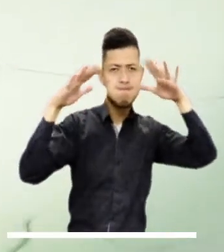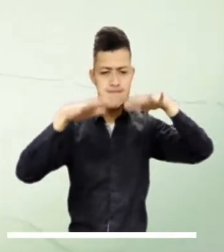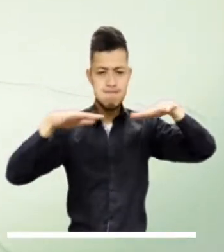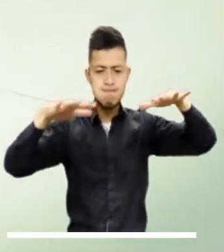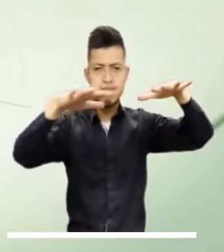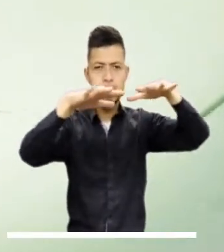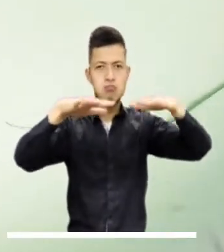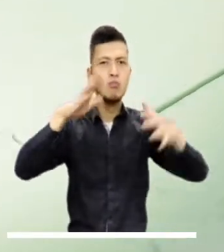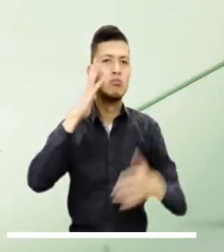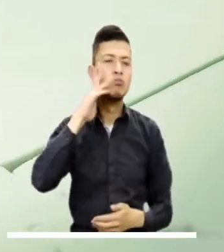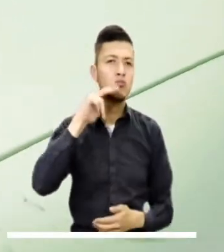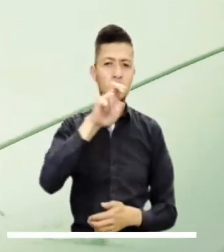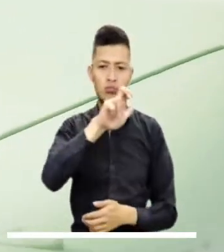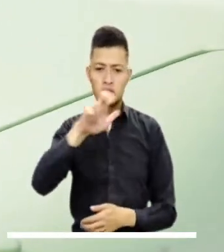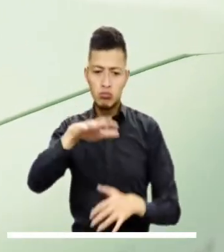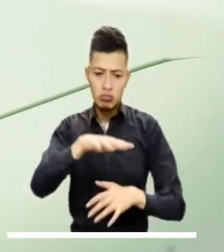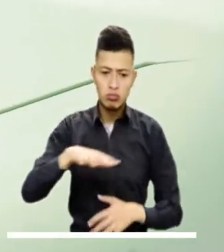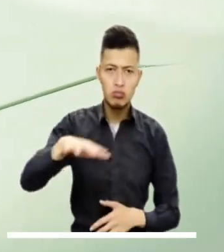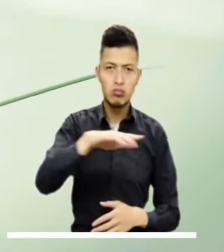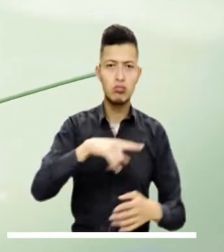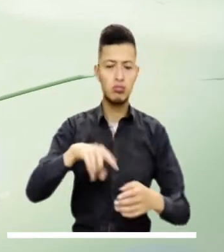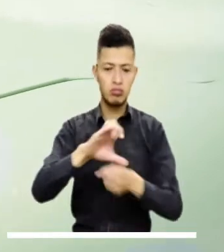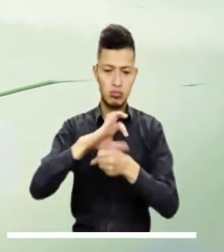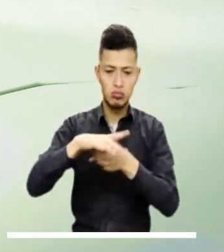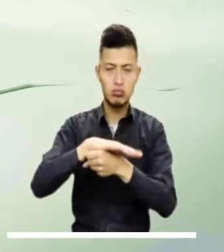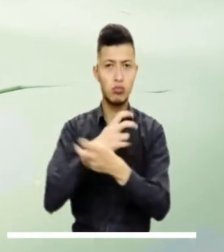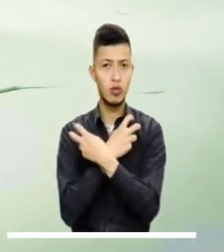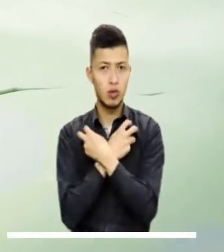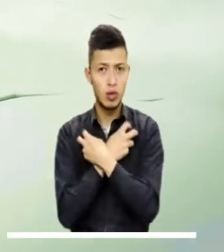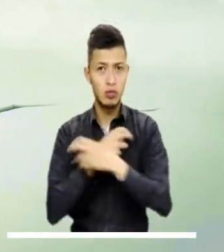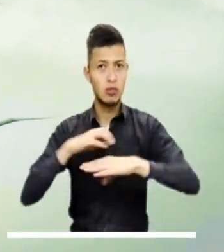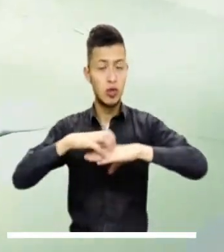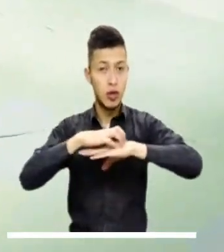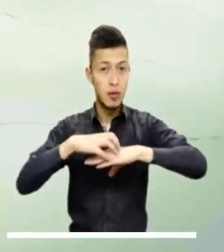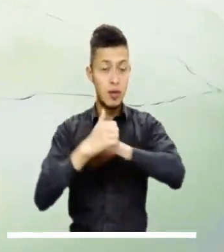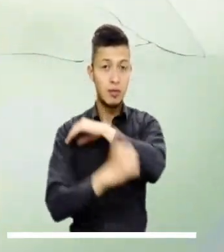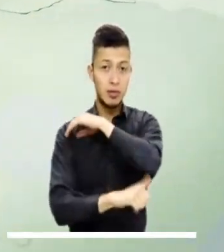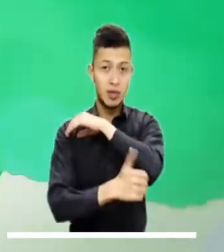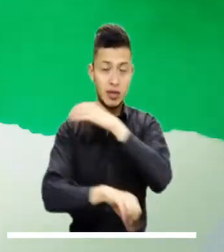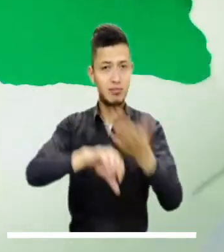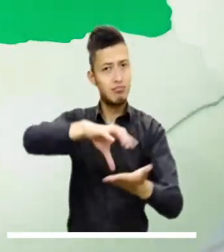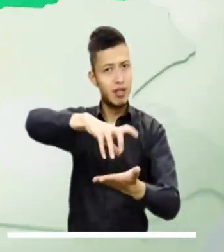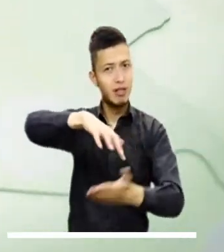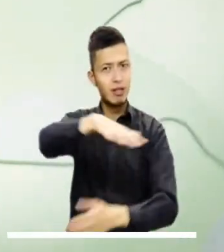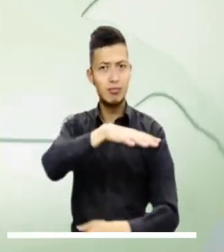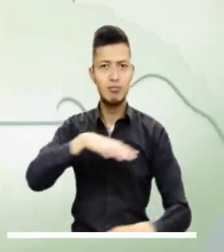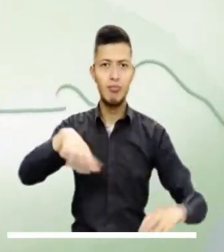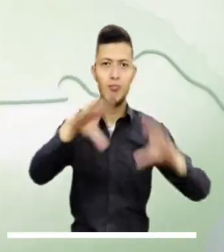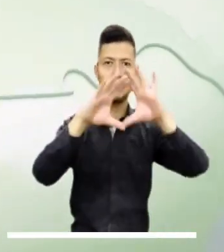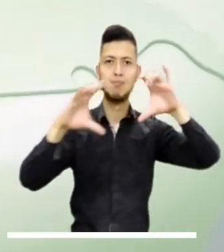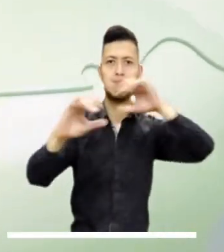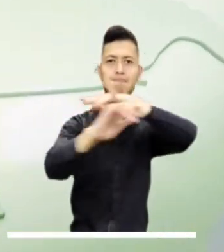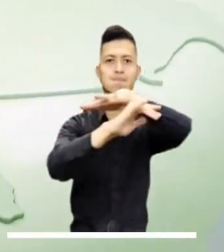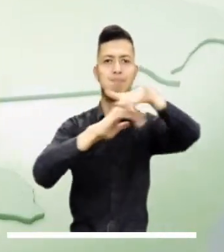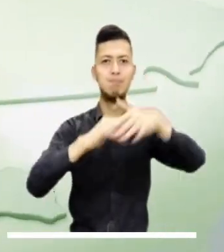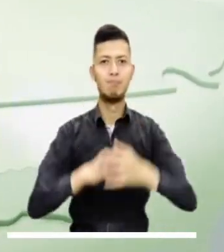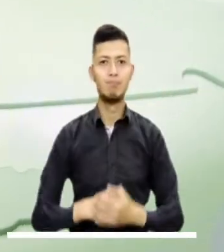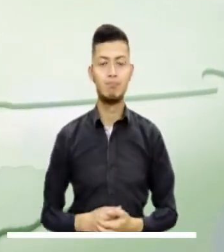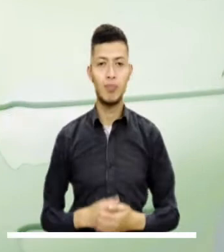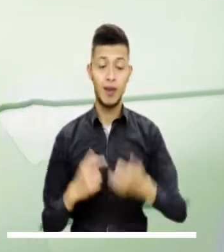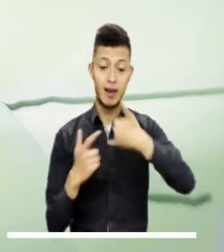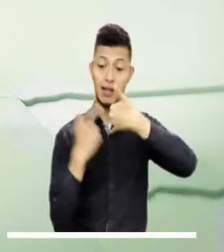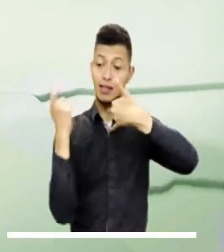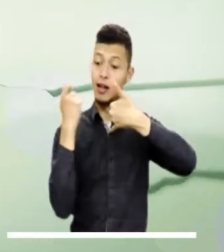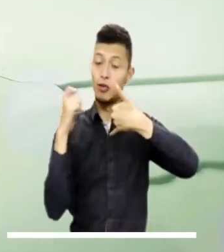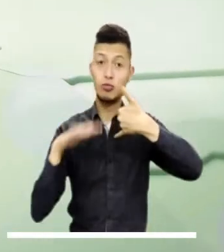Santander, Cundinamarca, Huila, Tolima, Antioquia, Boyacá y Santander. Los llanos orientales tendrán cielos